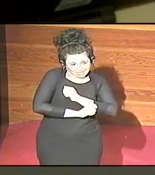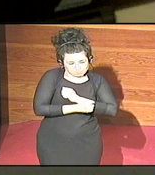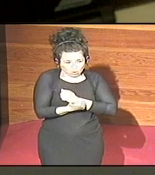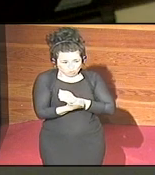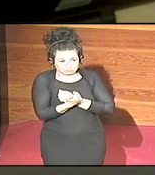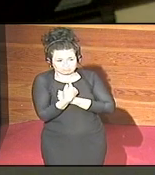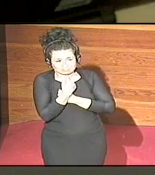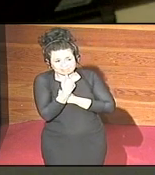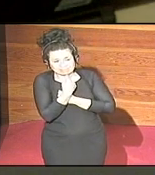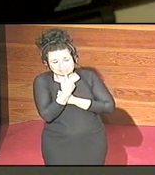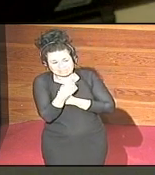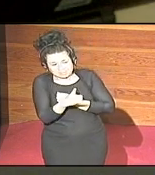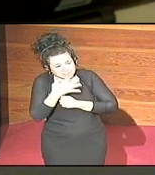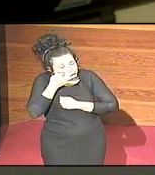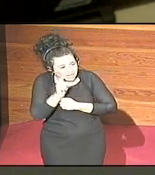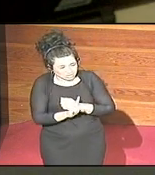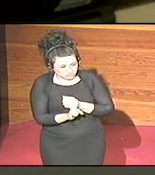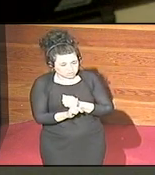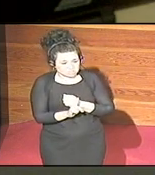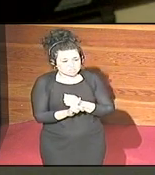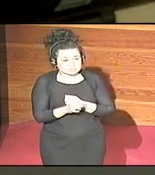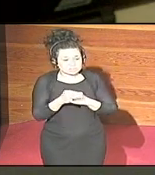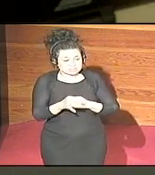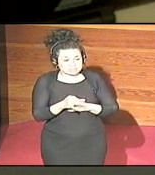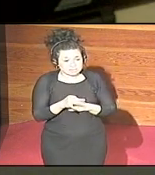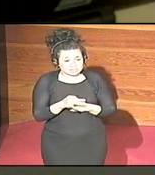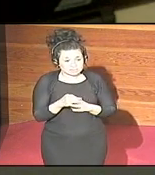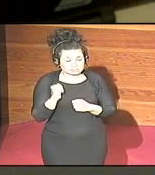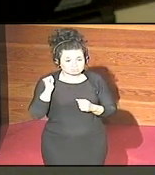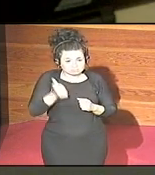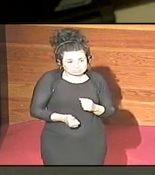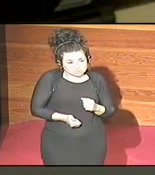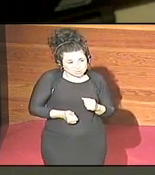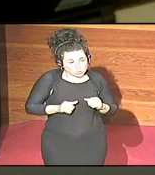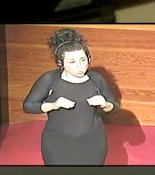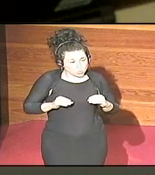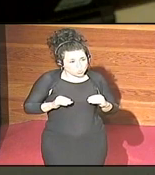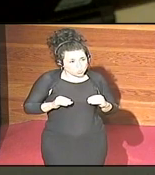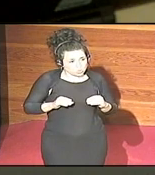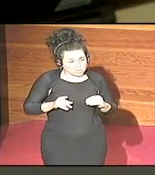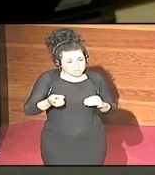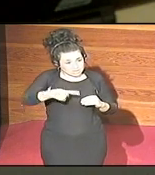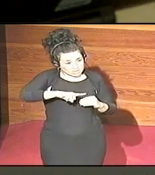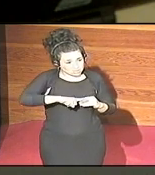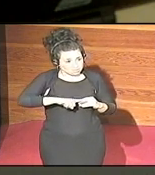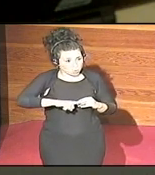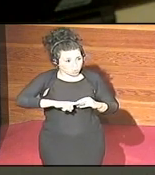tenemos que recordar siempre fue así, no que lo utilizara como farol, sino que el hecho de ser potencia